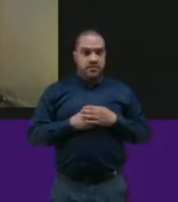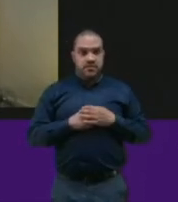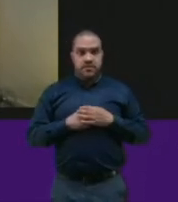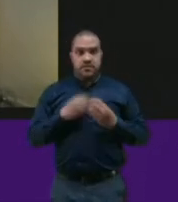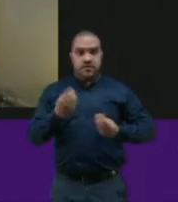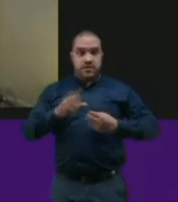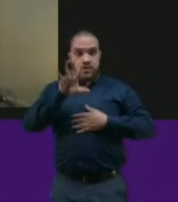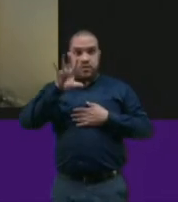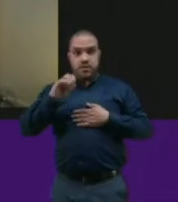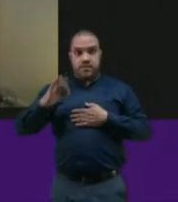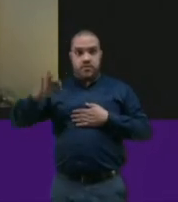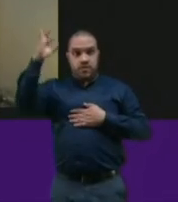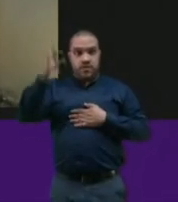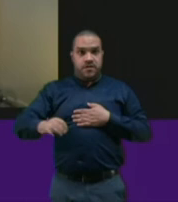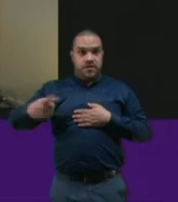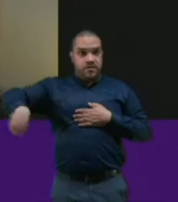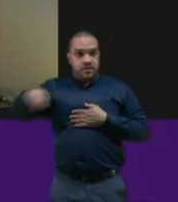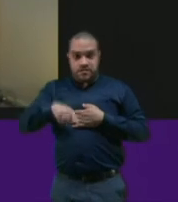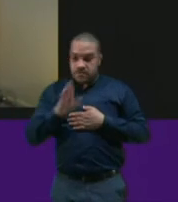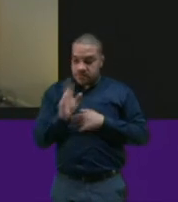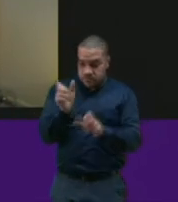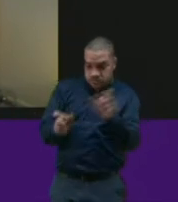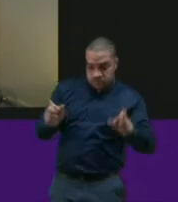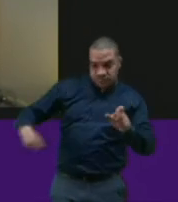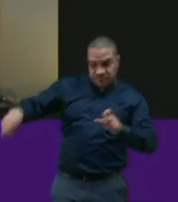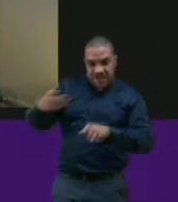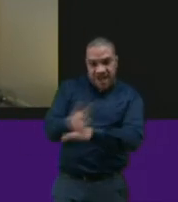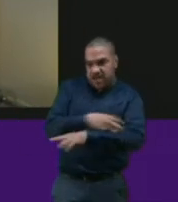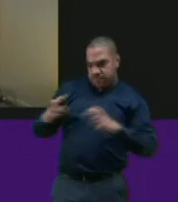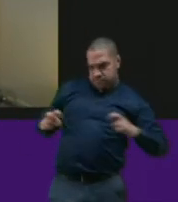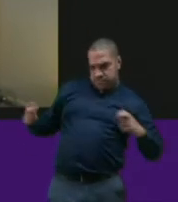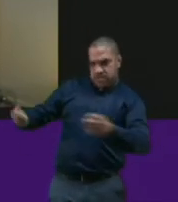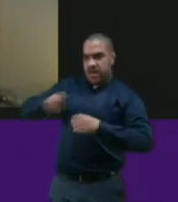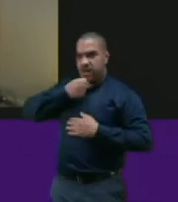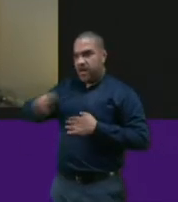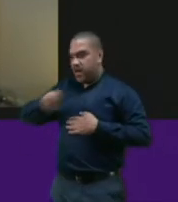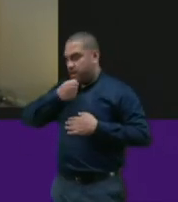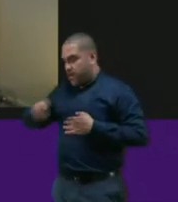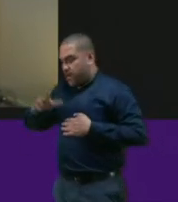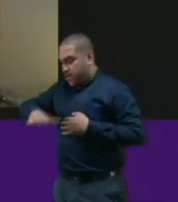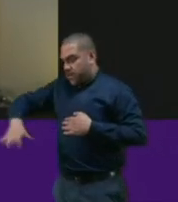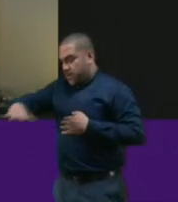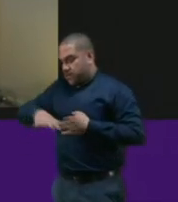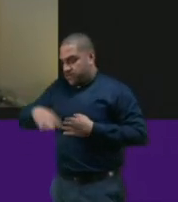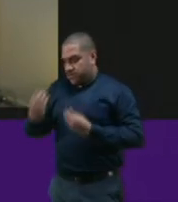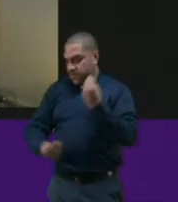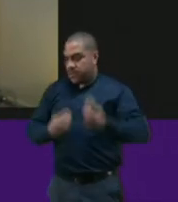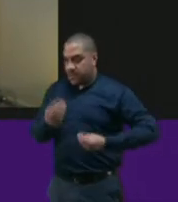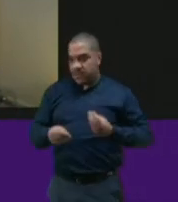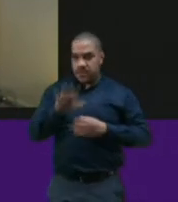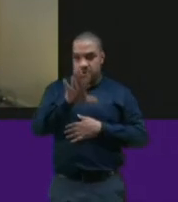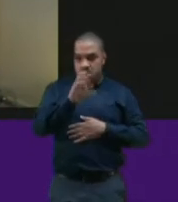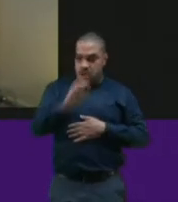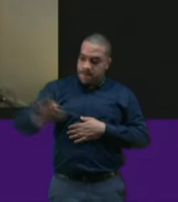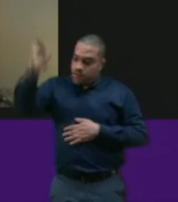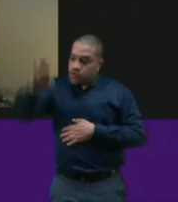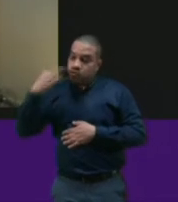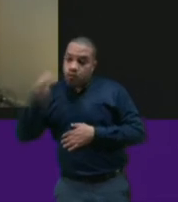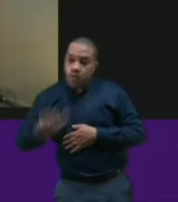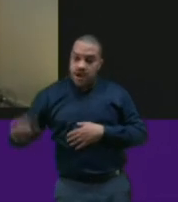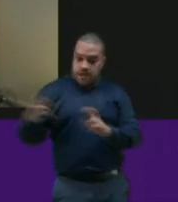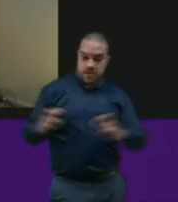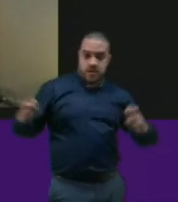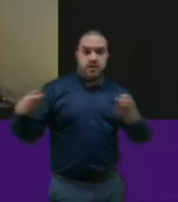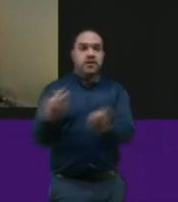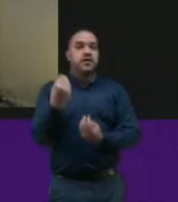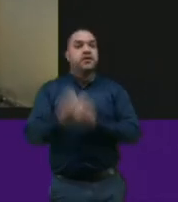50% de nuestras speakers en todos los paneles, no están proporcionales en los paneles, pero en todos, son 50% mujeres.